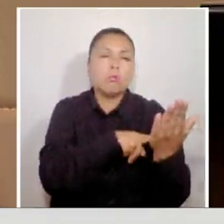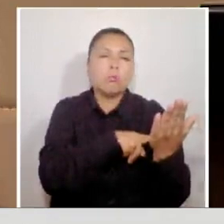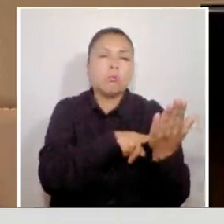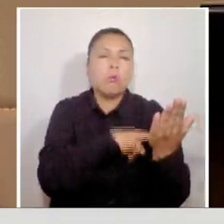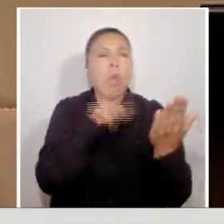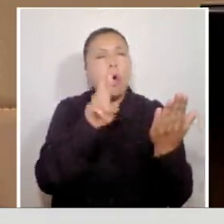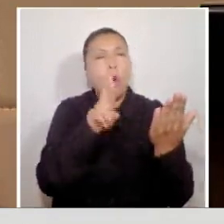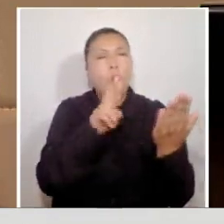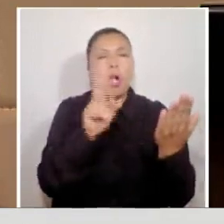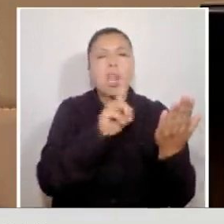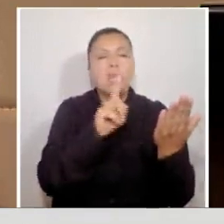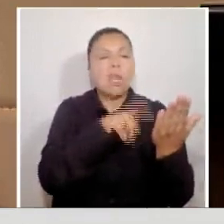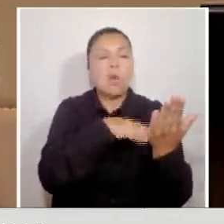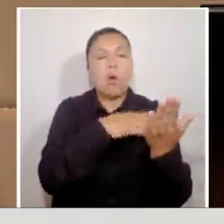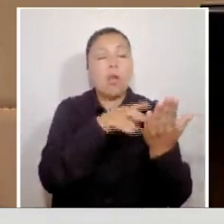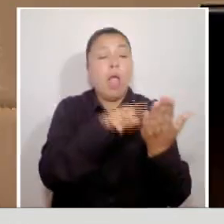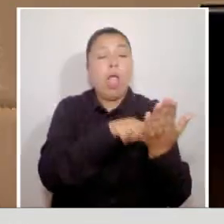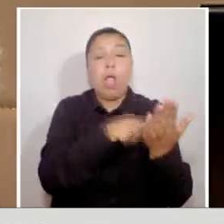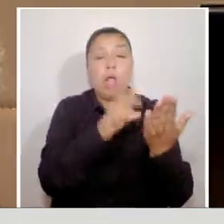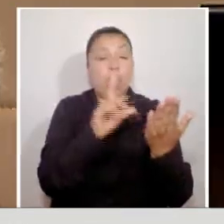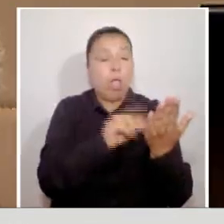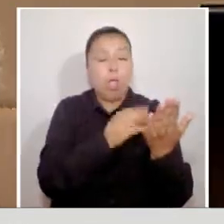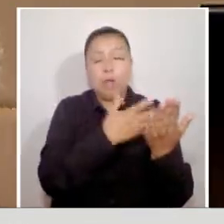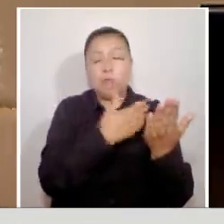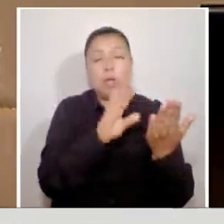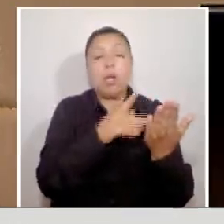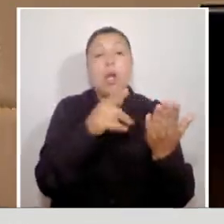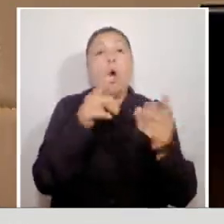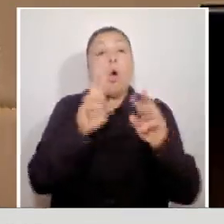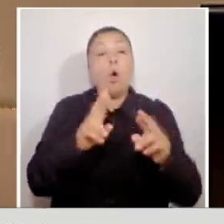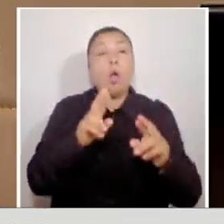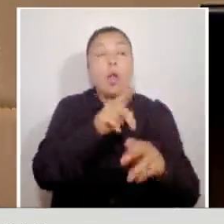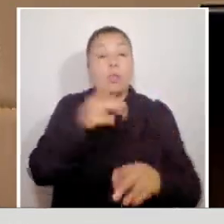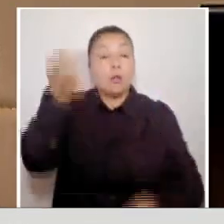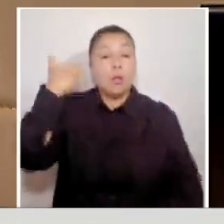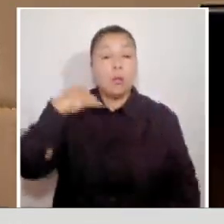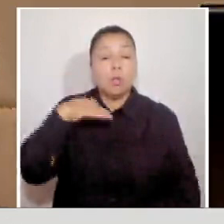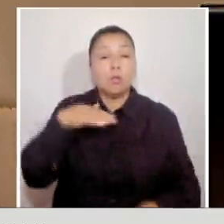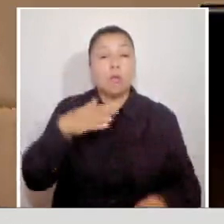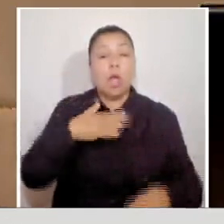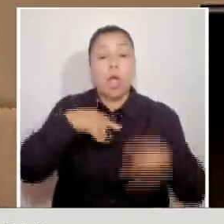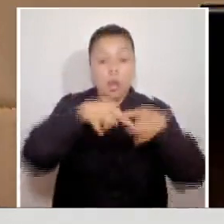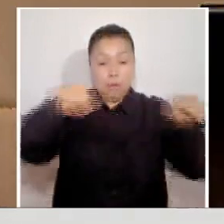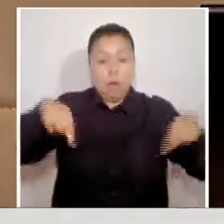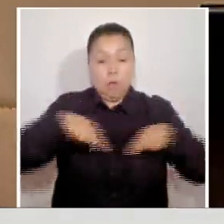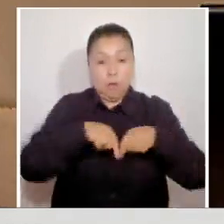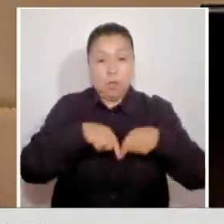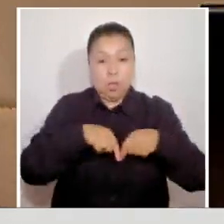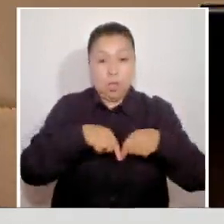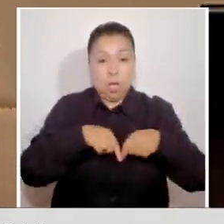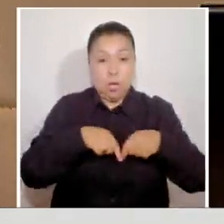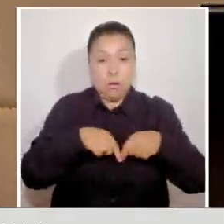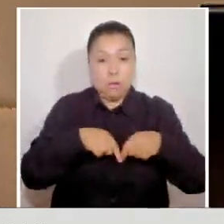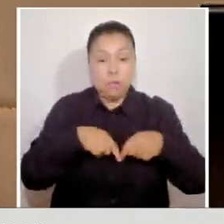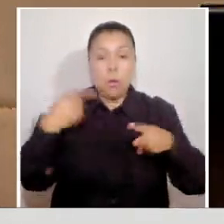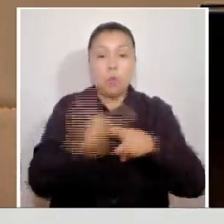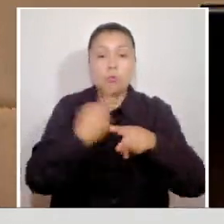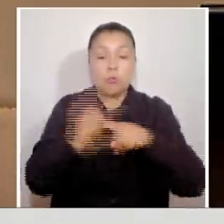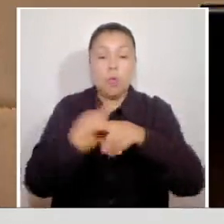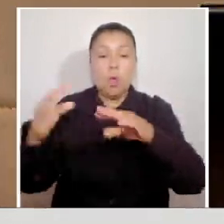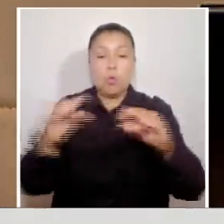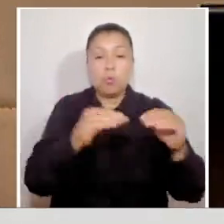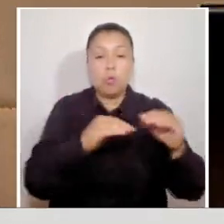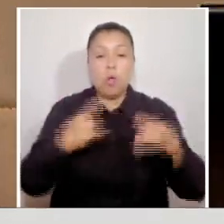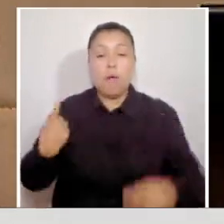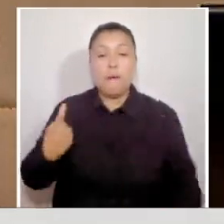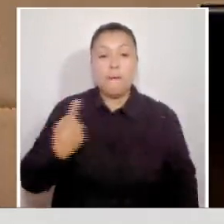la letra muerta presidente mire la semana pasada en mi oficina parlamentaria eh conversé fue a visitarnos